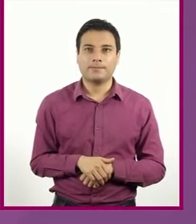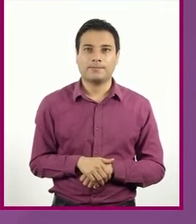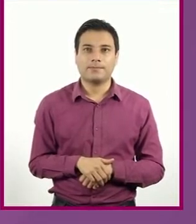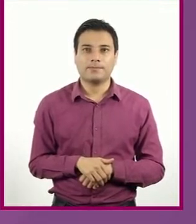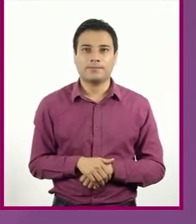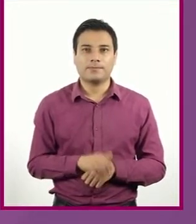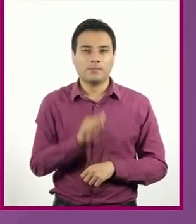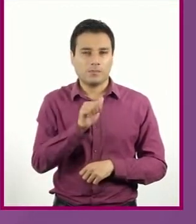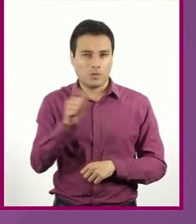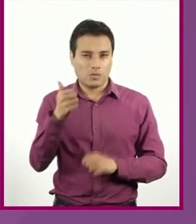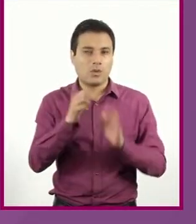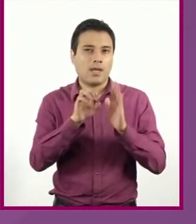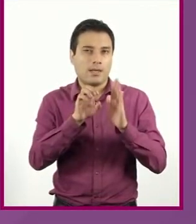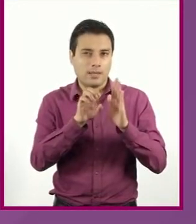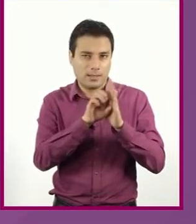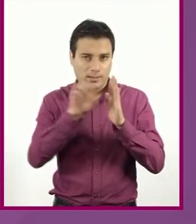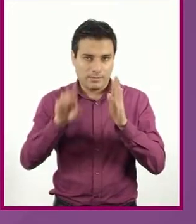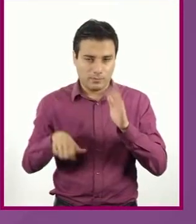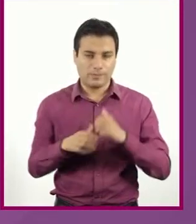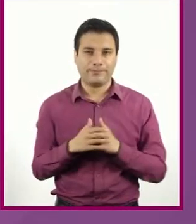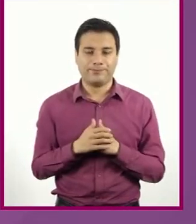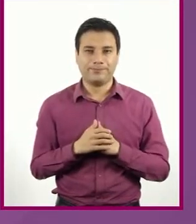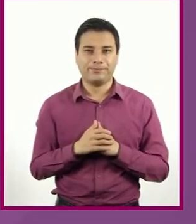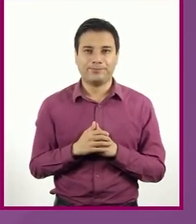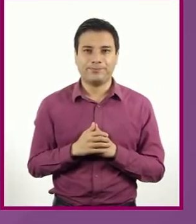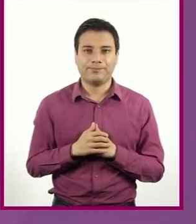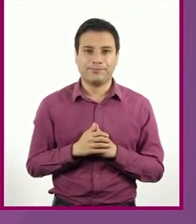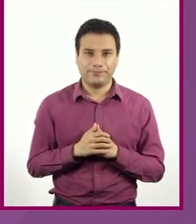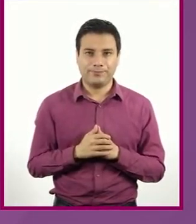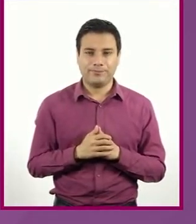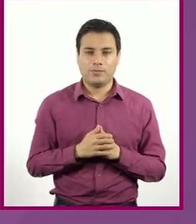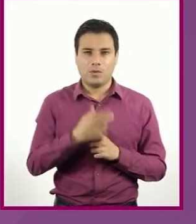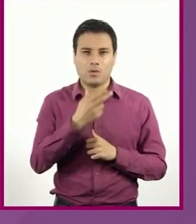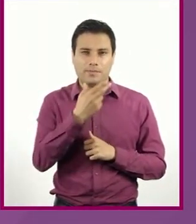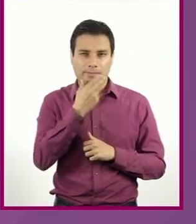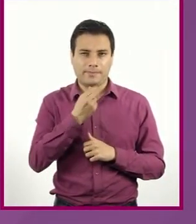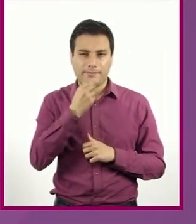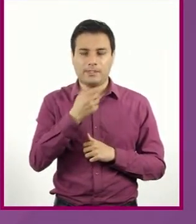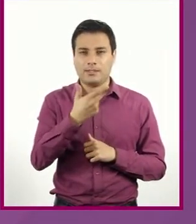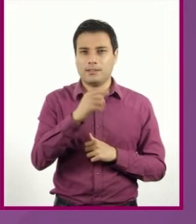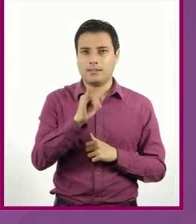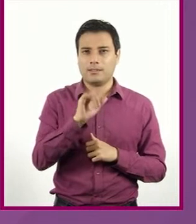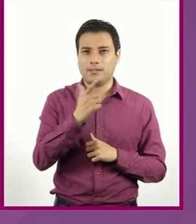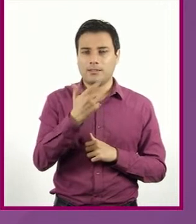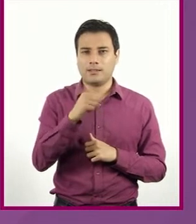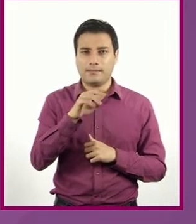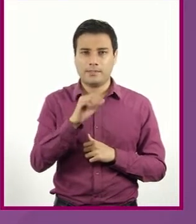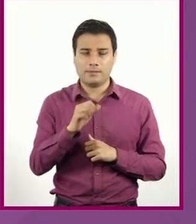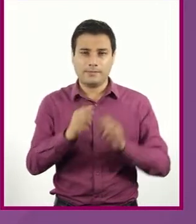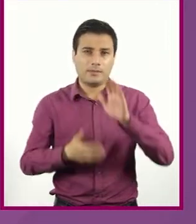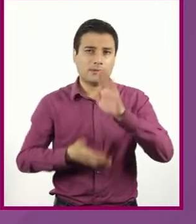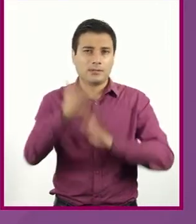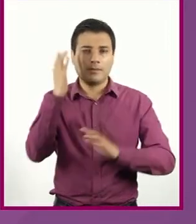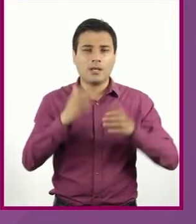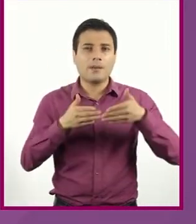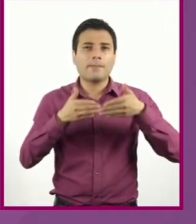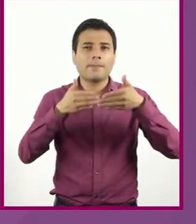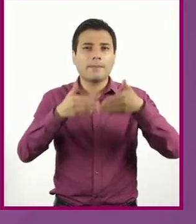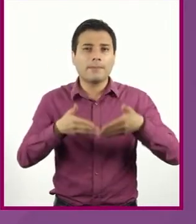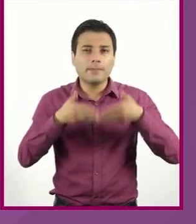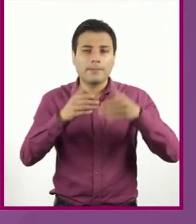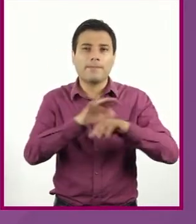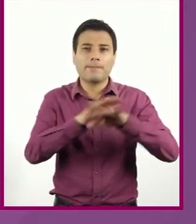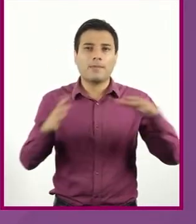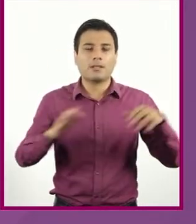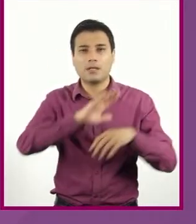Otro ejemplo es el viaje de Gilgamesh a través del Mar de la Muerte para encontrar el secreto de la inmortalidad tras la